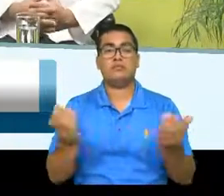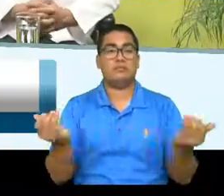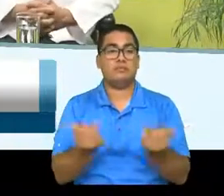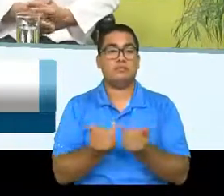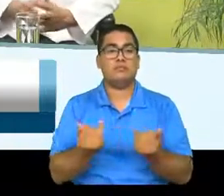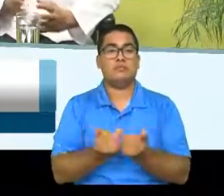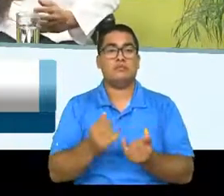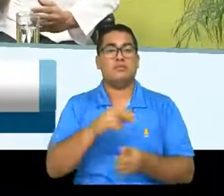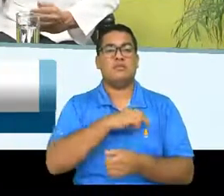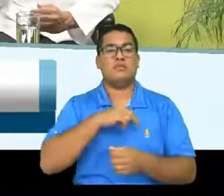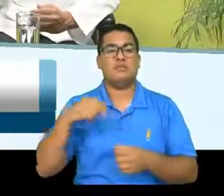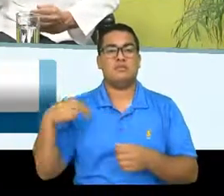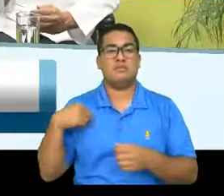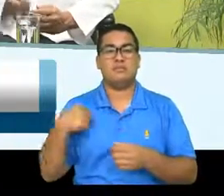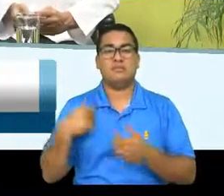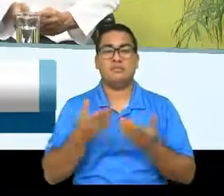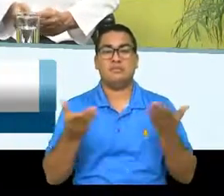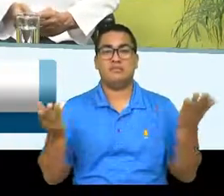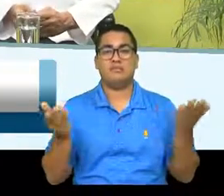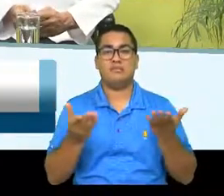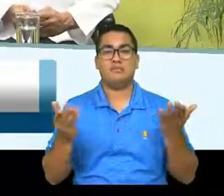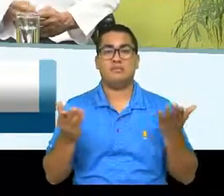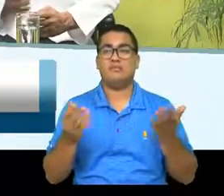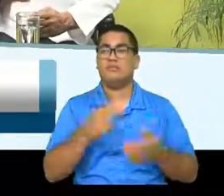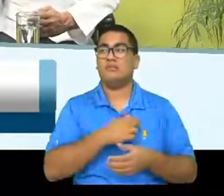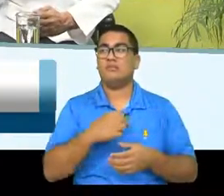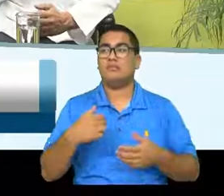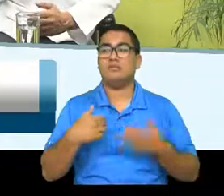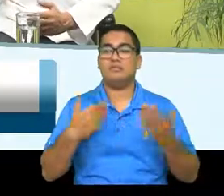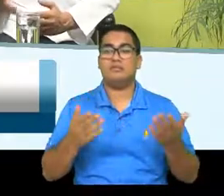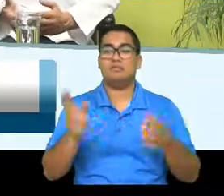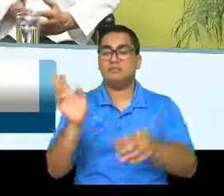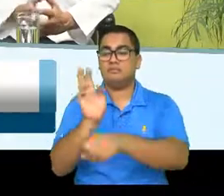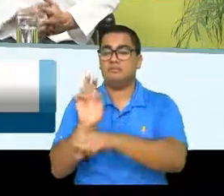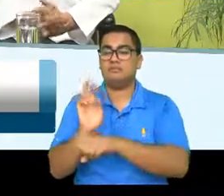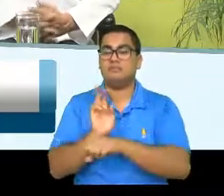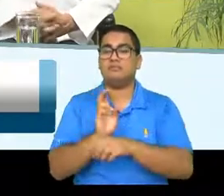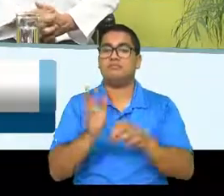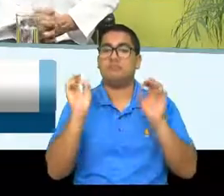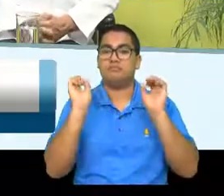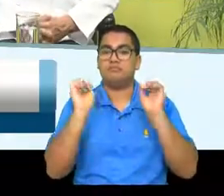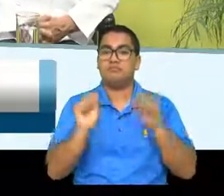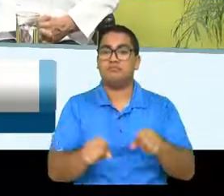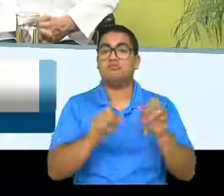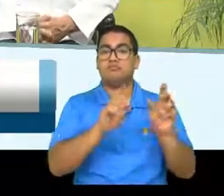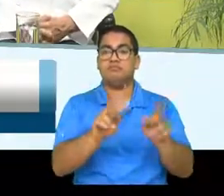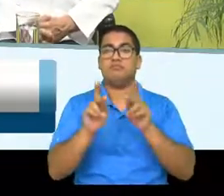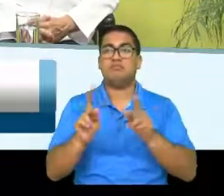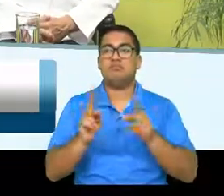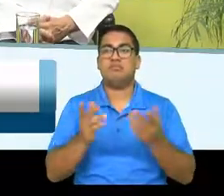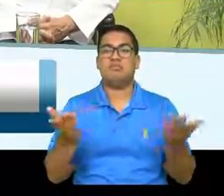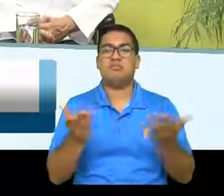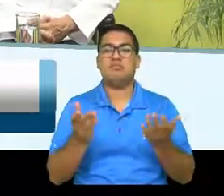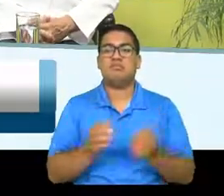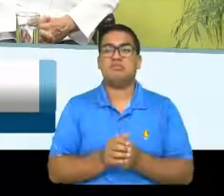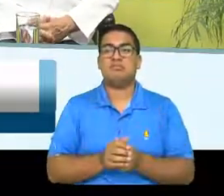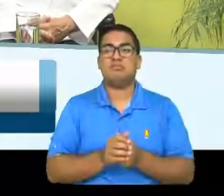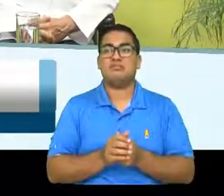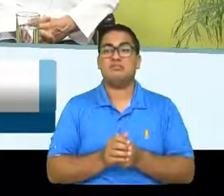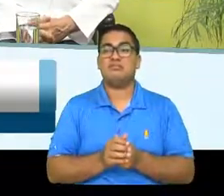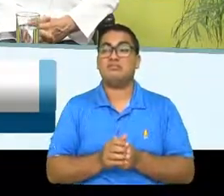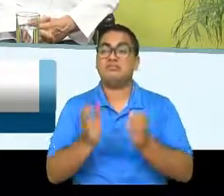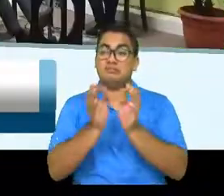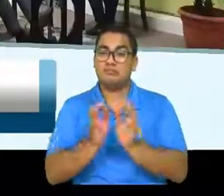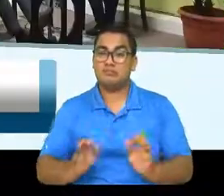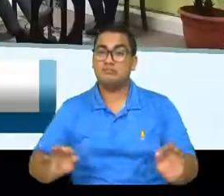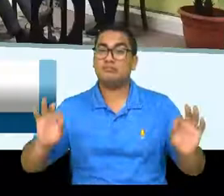pues afortunadamente haciendo la detección oportuna podemos hacer que las personas mejoren. ¿A qué se debe esto? Esto es importante